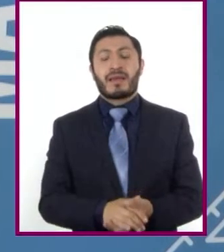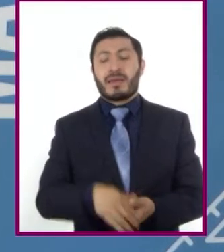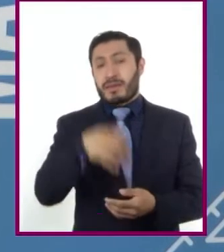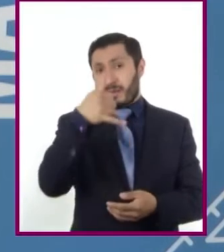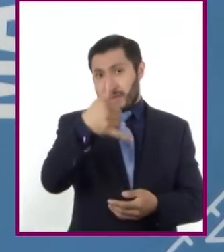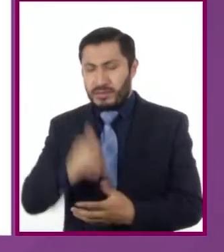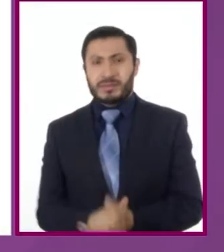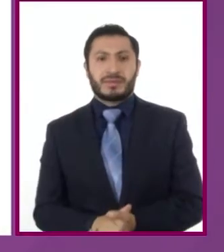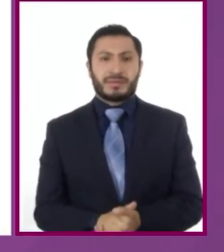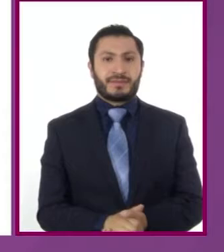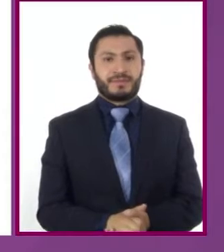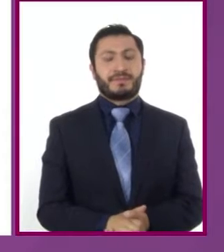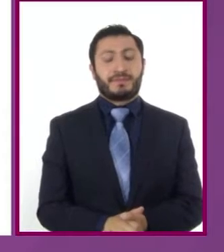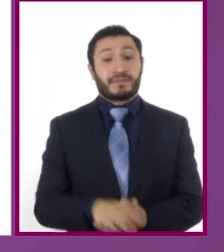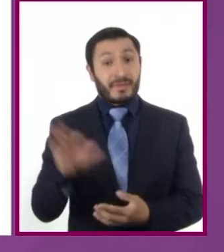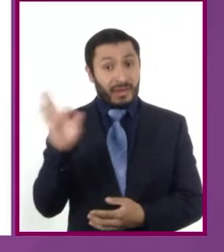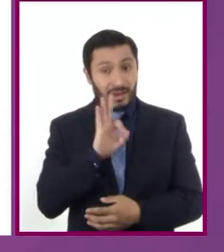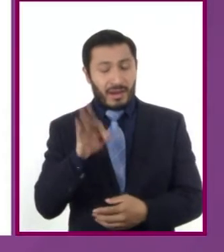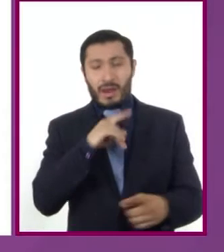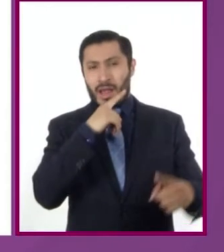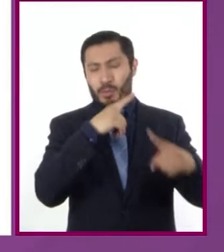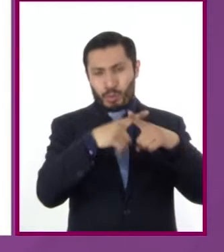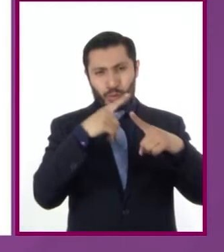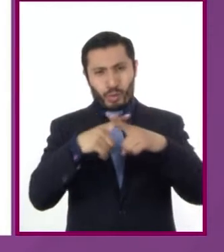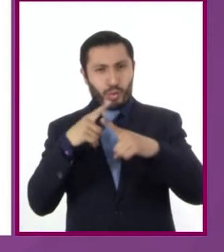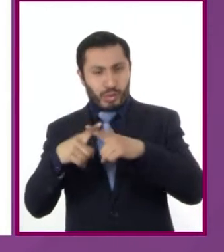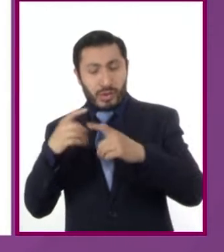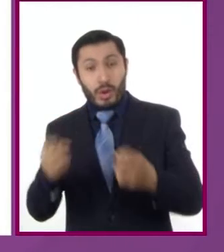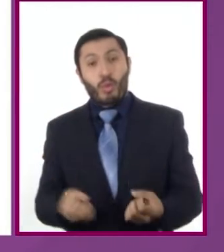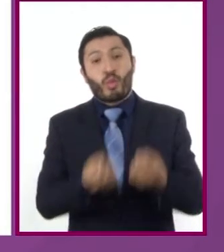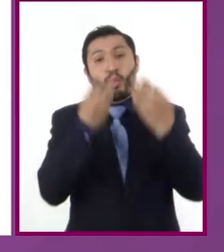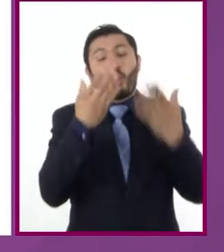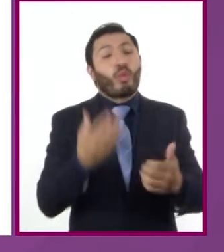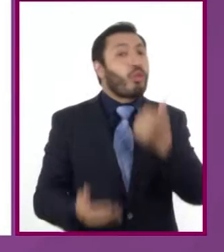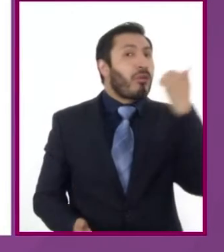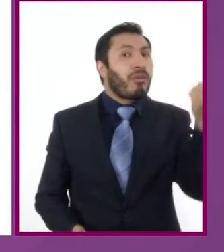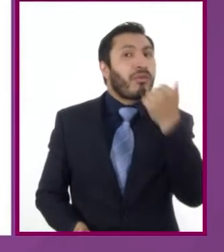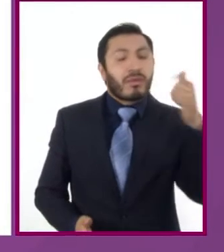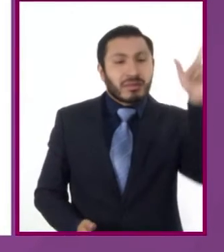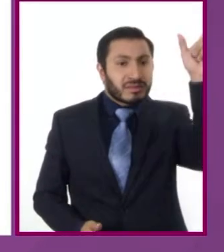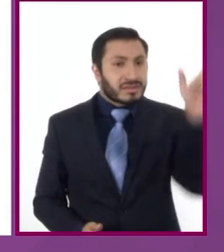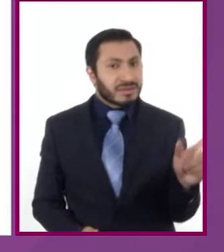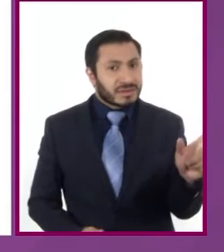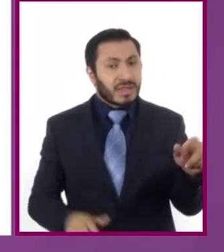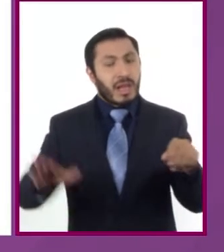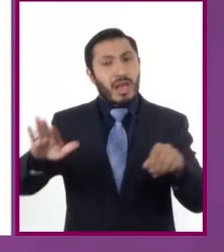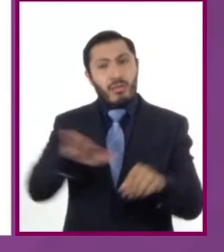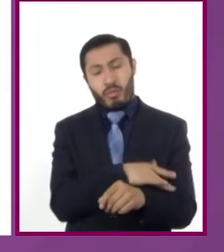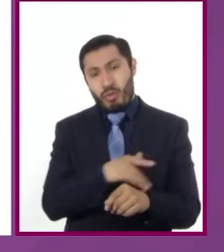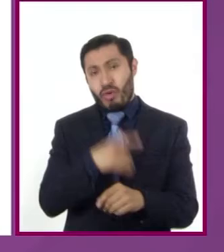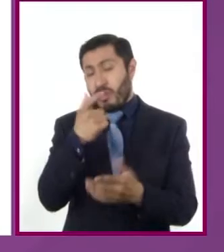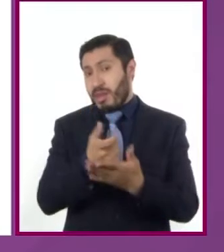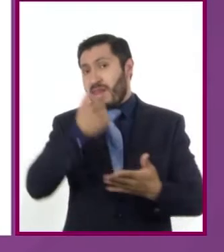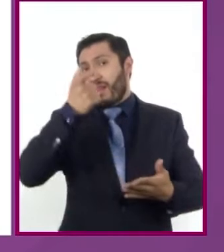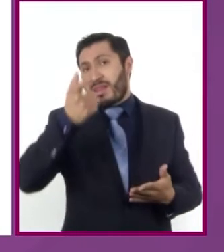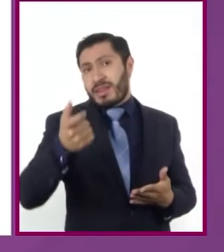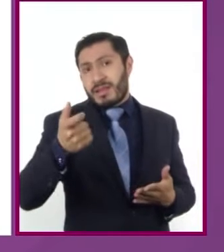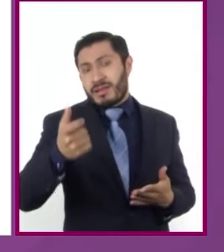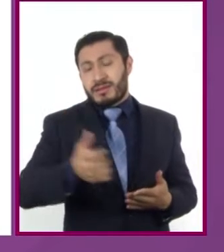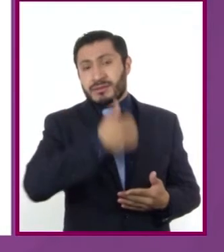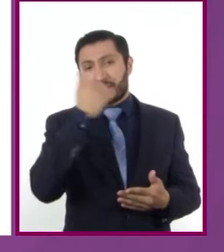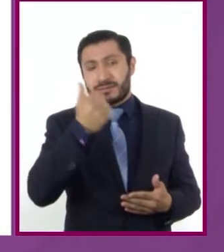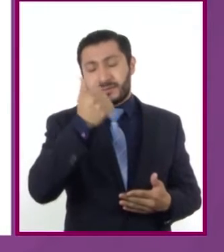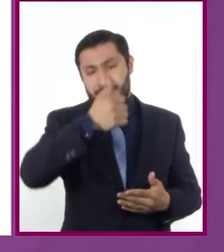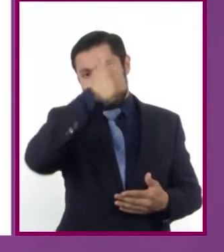y. Si multiplicamos la cantidad de estudiantes por el costo por